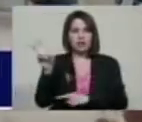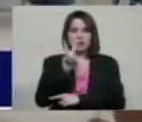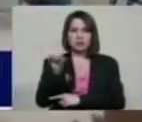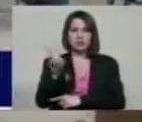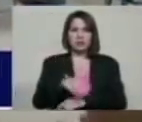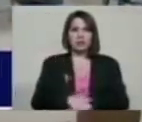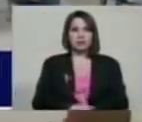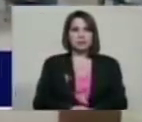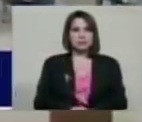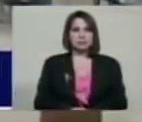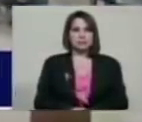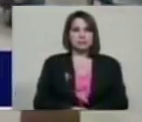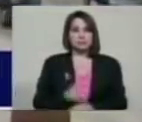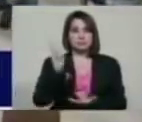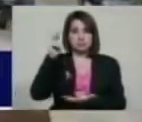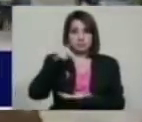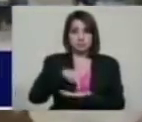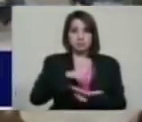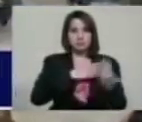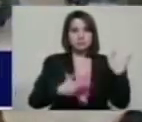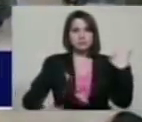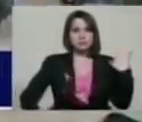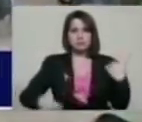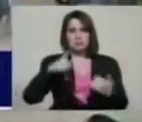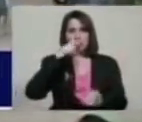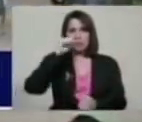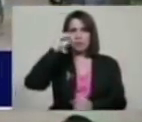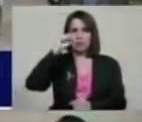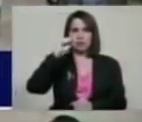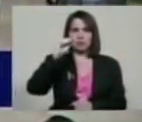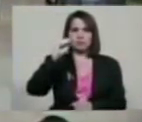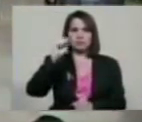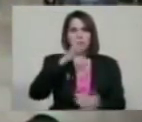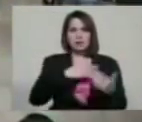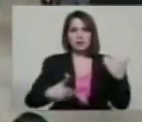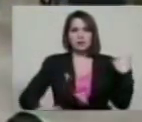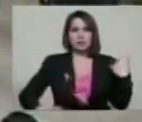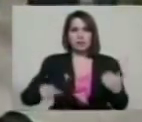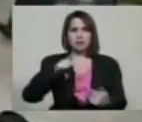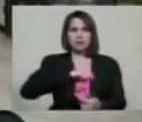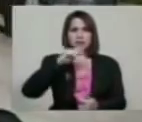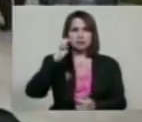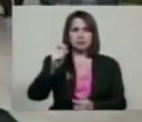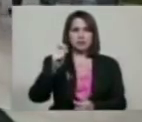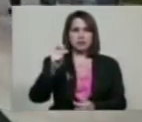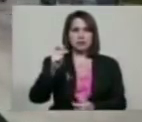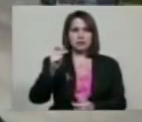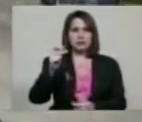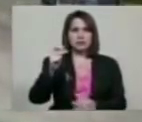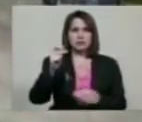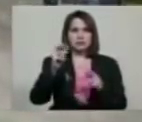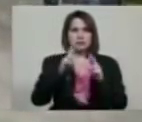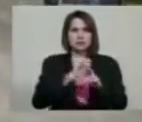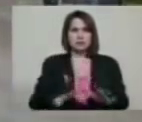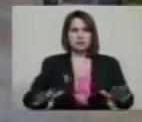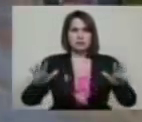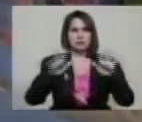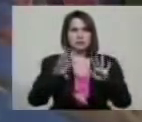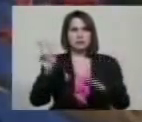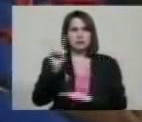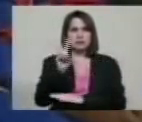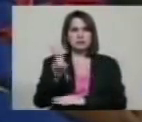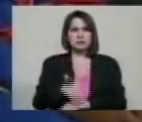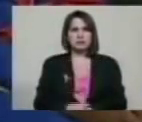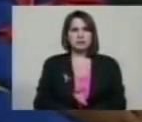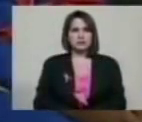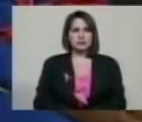Palabras del ciudadano Nicolás Maduro Moros, presidente constitucional de la República Bolivariana de Venezuela.